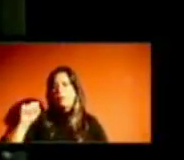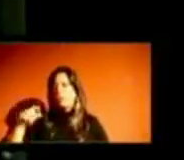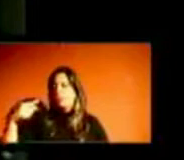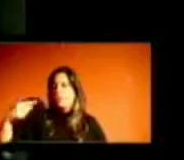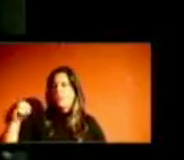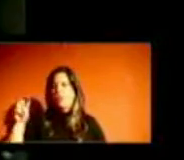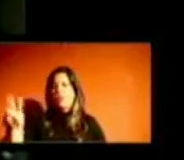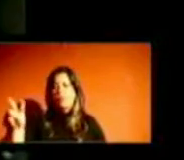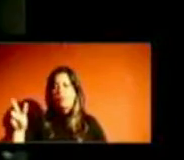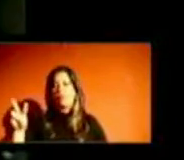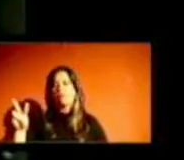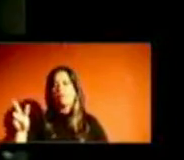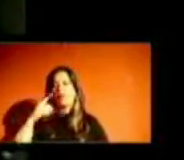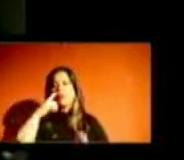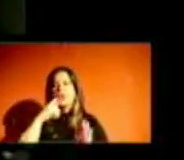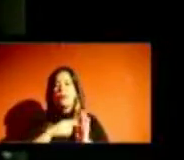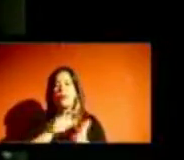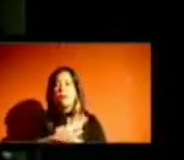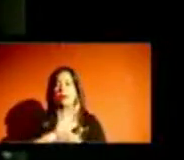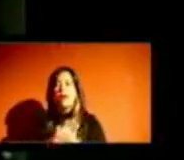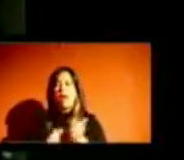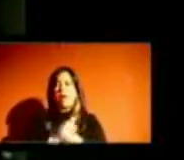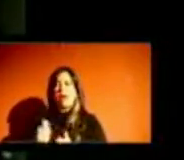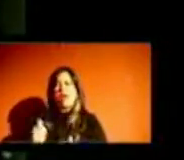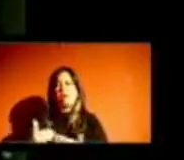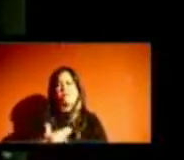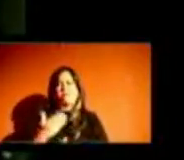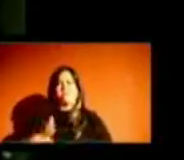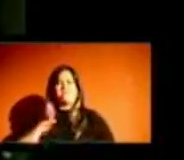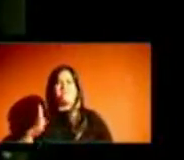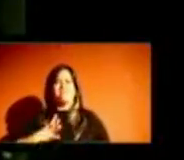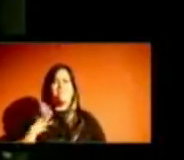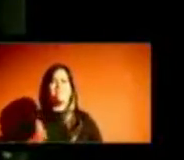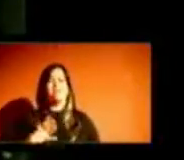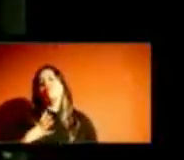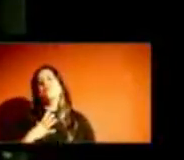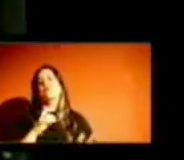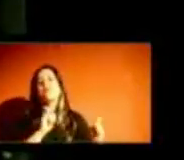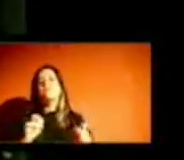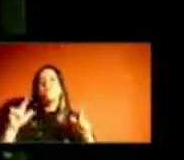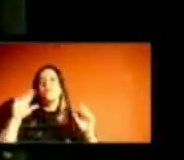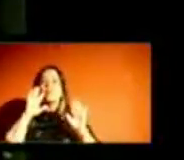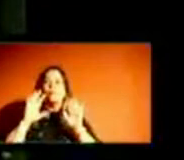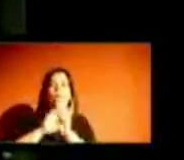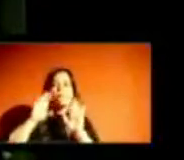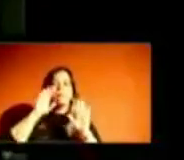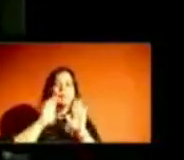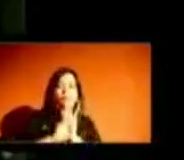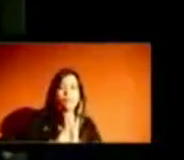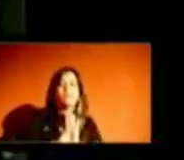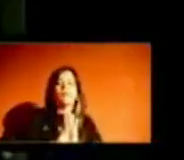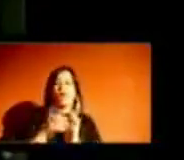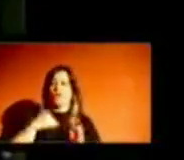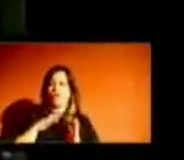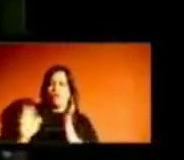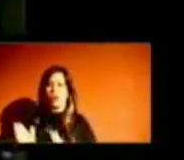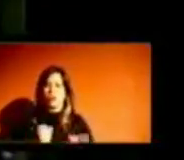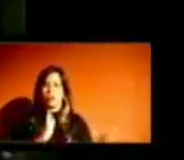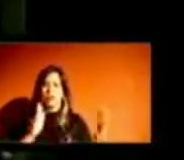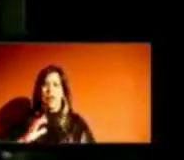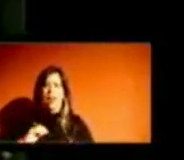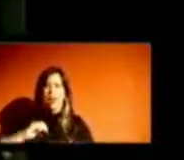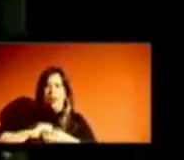suri.hacienda.pr.gov. Verán que la página es más moderna y tiene más imágenes visuales. Hemos organizado